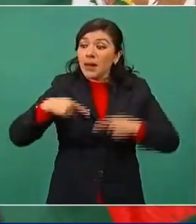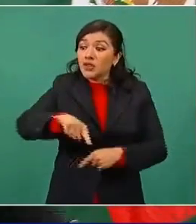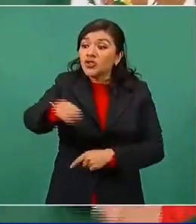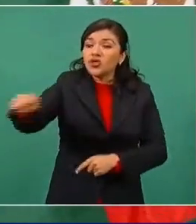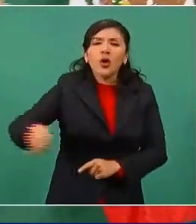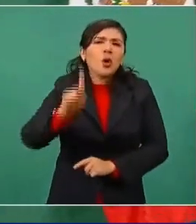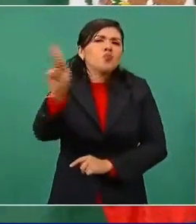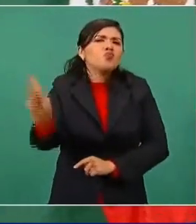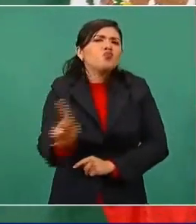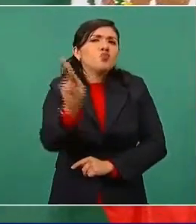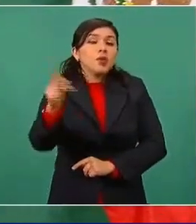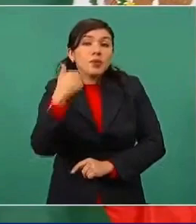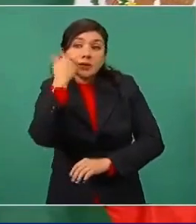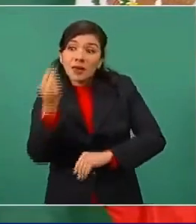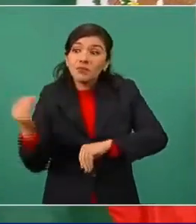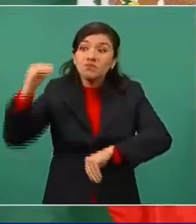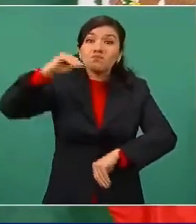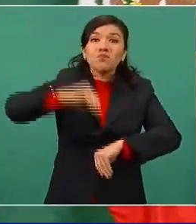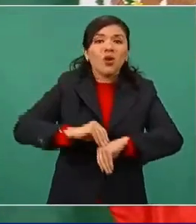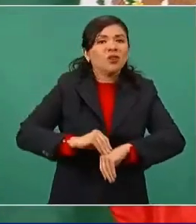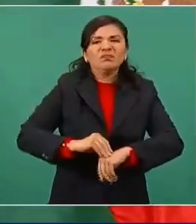que si llegara